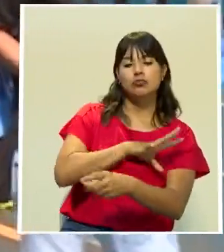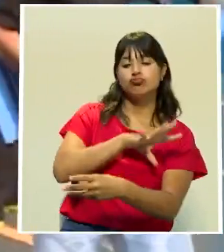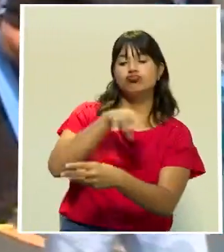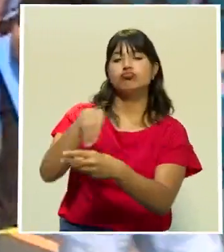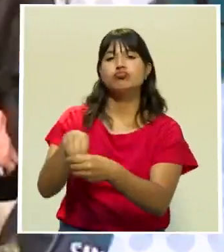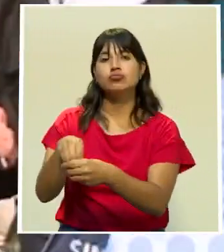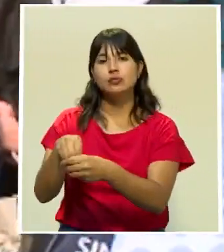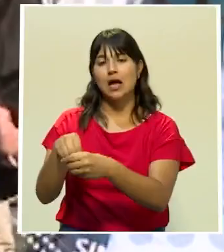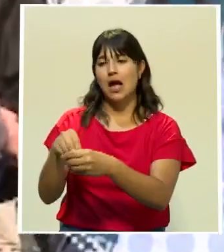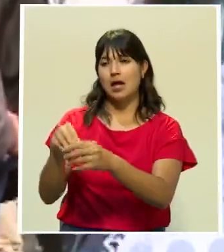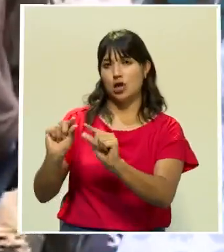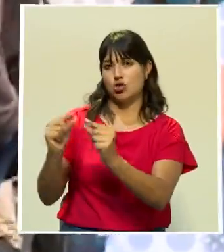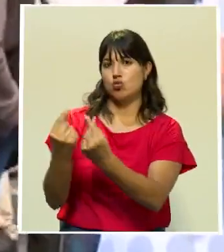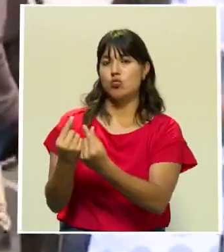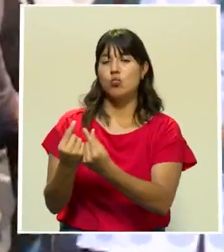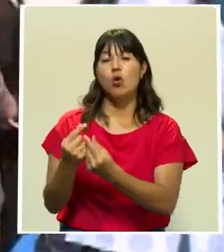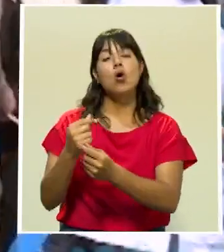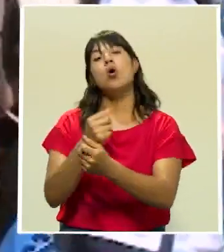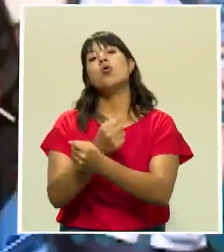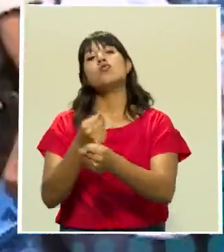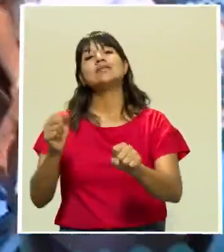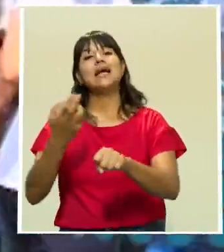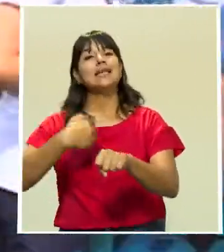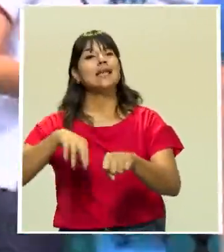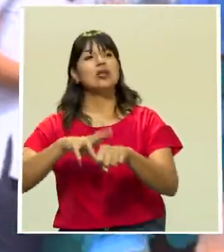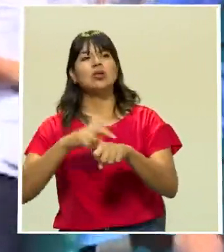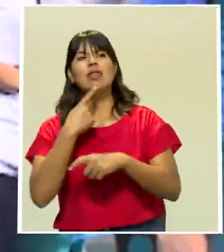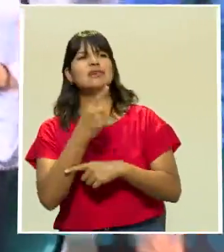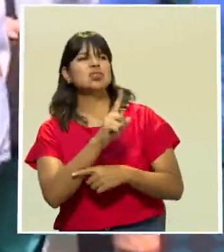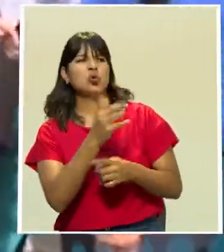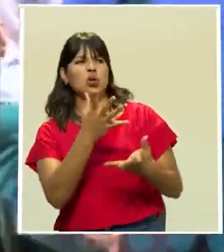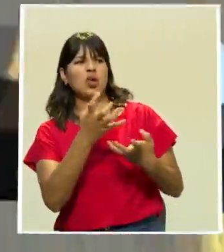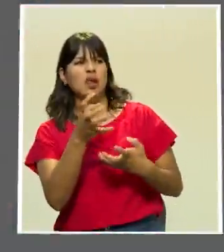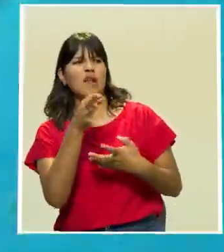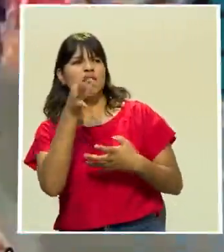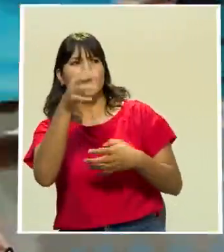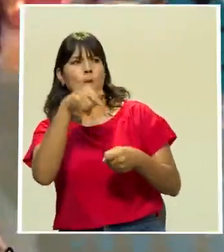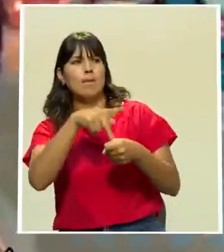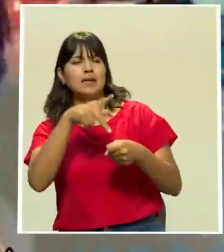diálogo. En Rescate Nacional niegan aspiraciones electorales futuras.